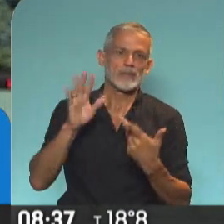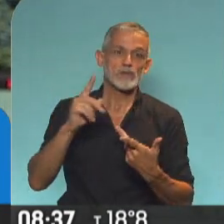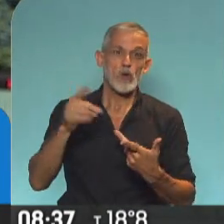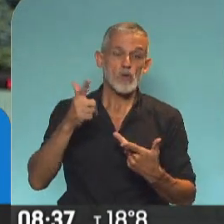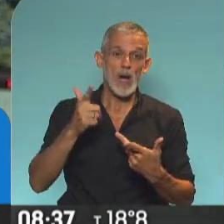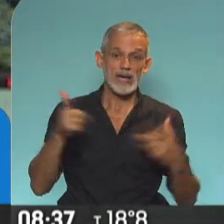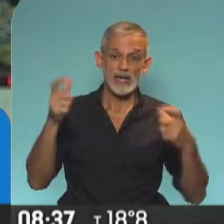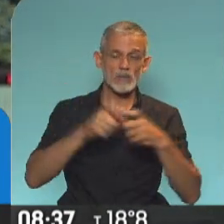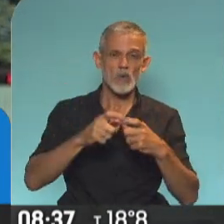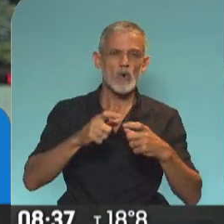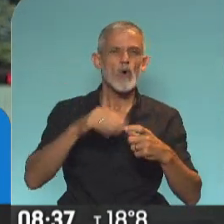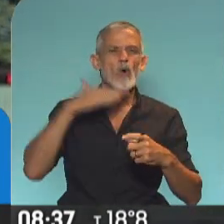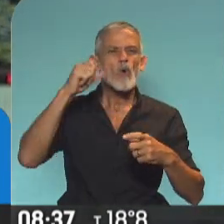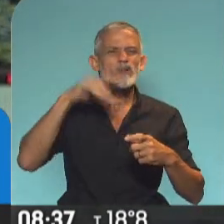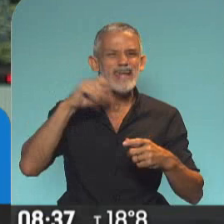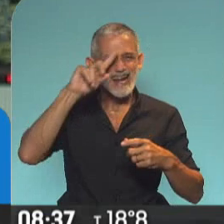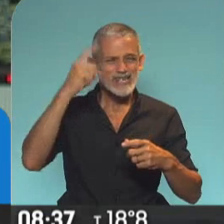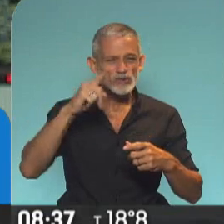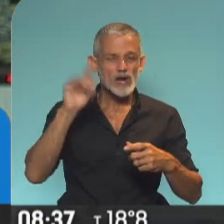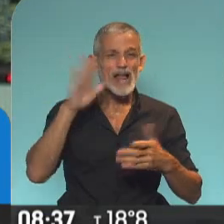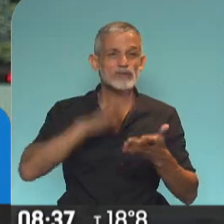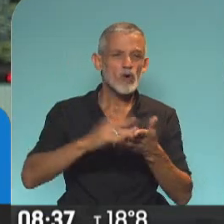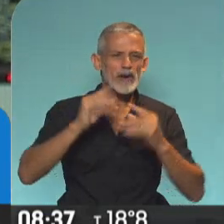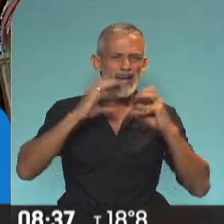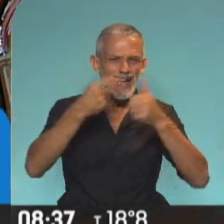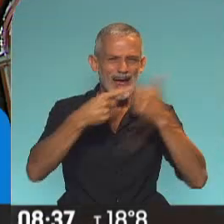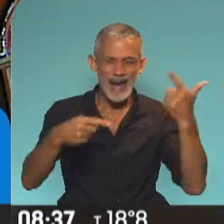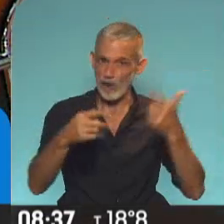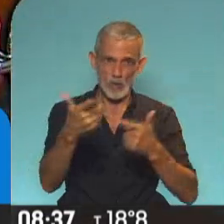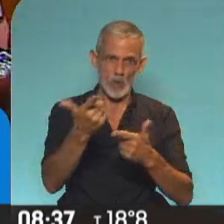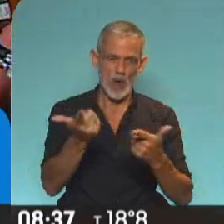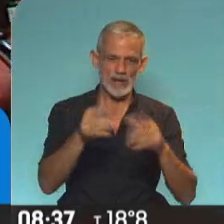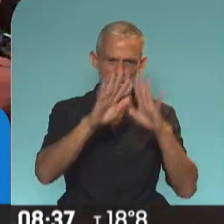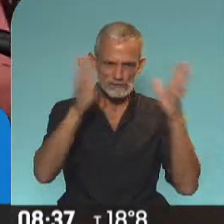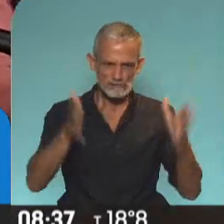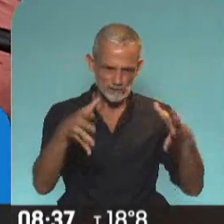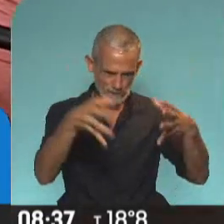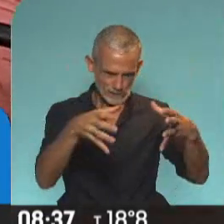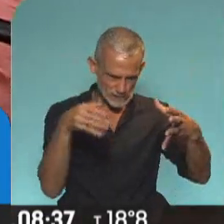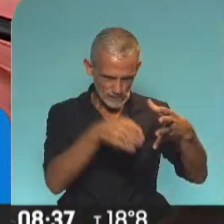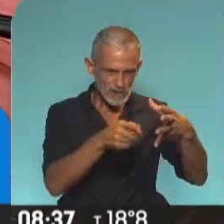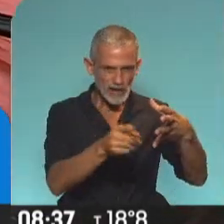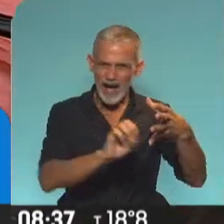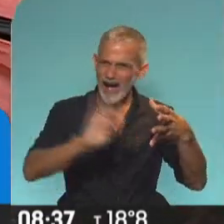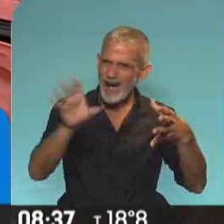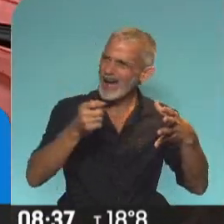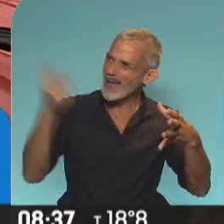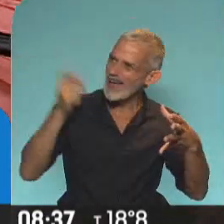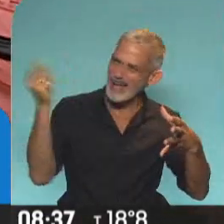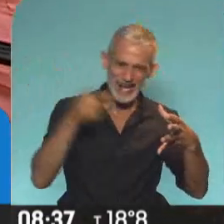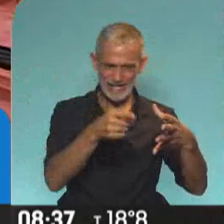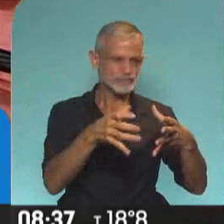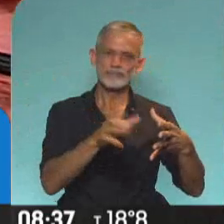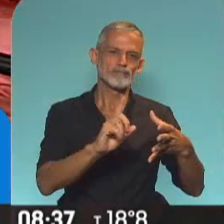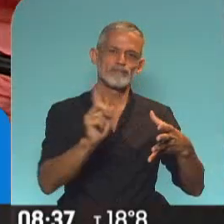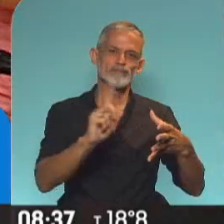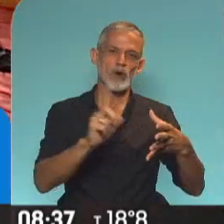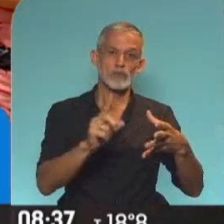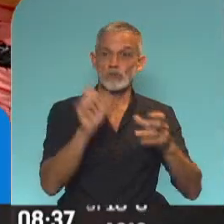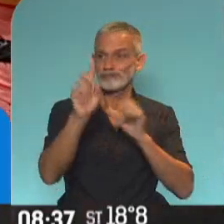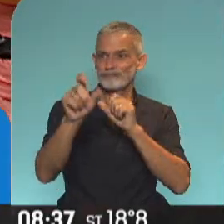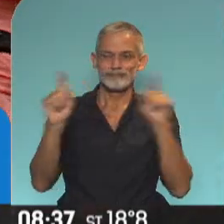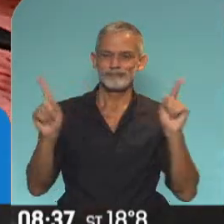Junta Nacional de Granos, no tenemos un esquema en donde todos los granos pasen por algún lugar y luego desde ahí se exporten. Lo mismo